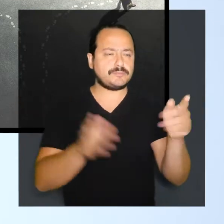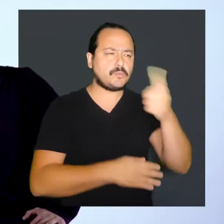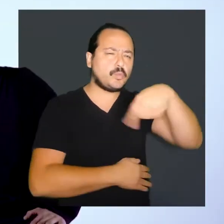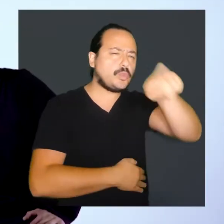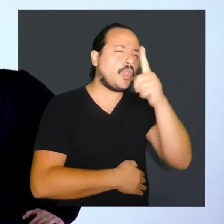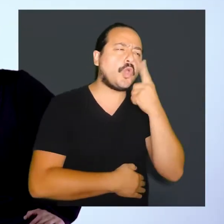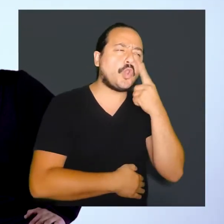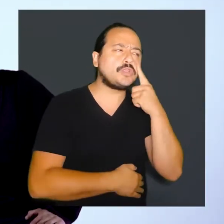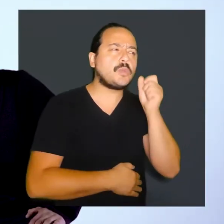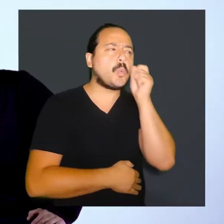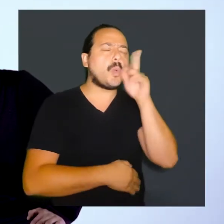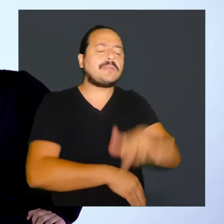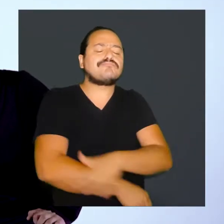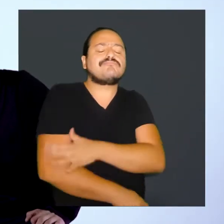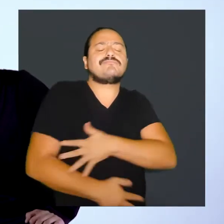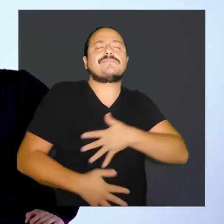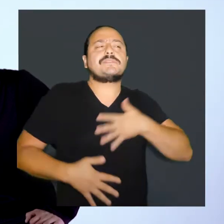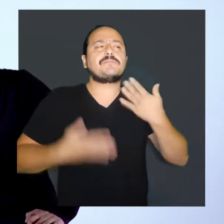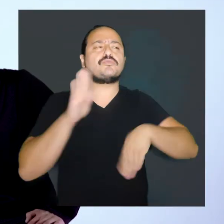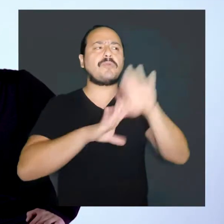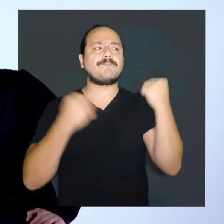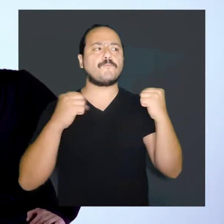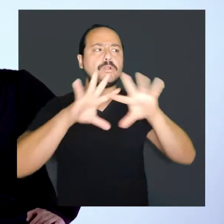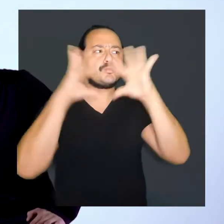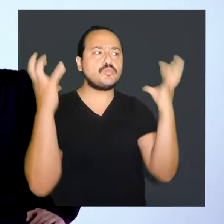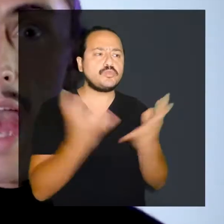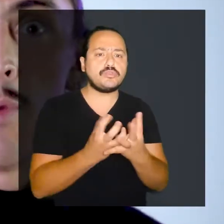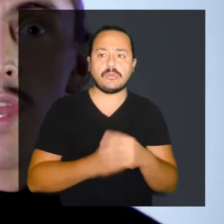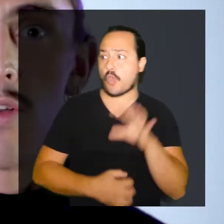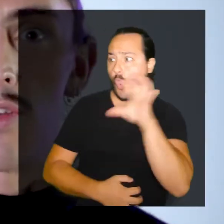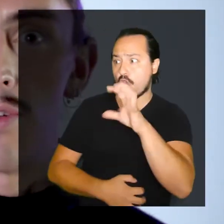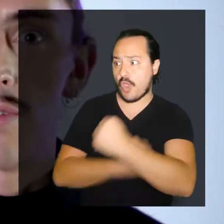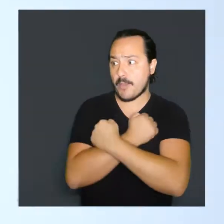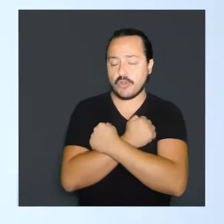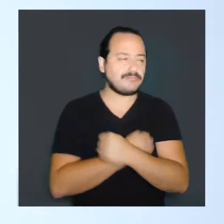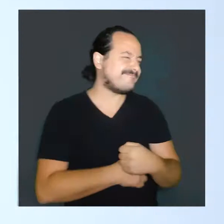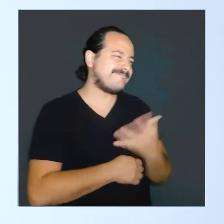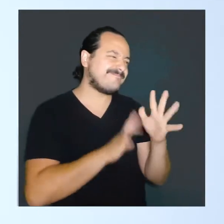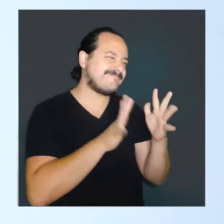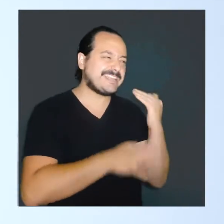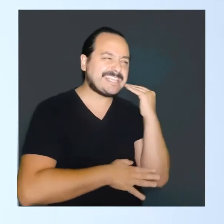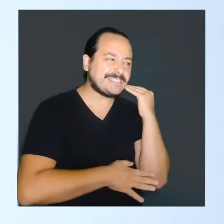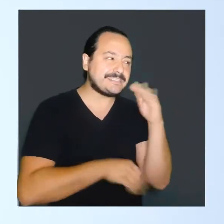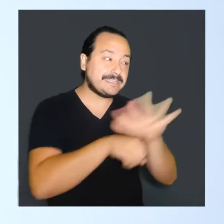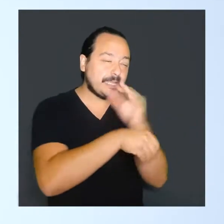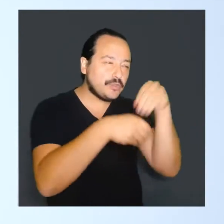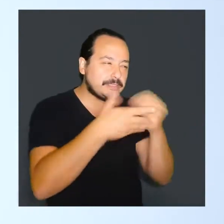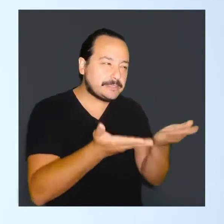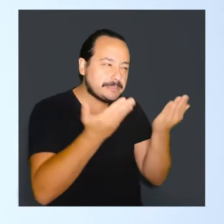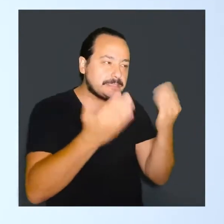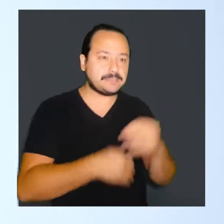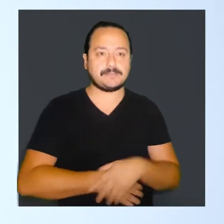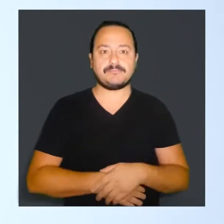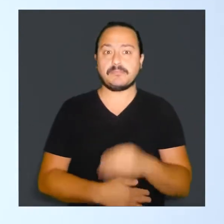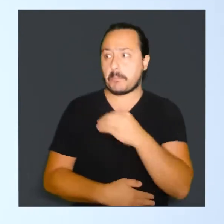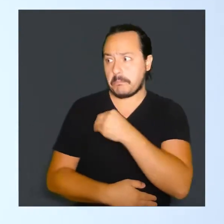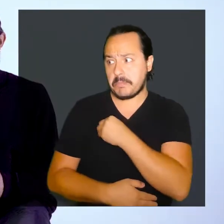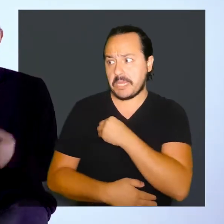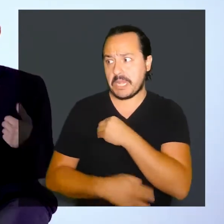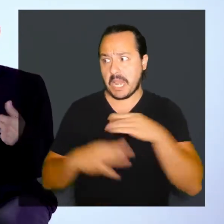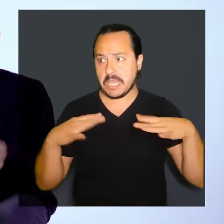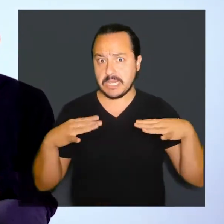estilos. ¿Cuáles son los sentimientos que nos mueven en el mundo? Amor y odio. Cerca, pero piensa lo más